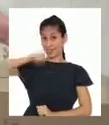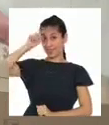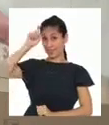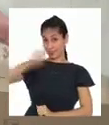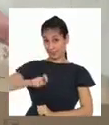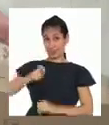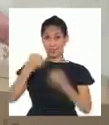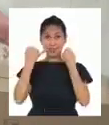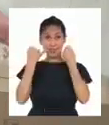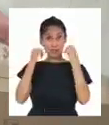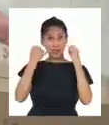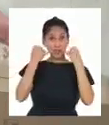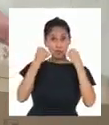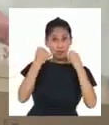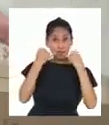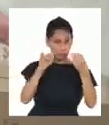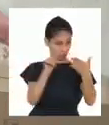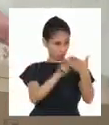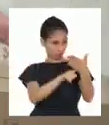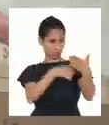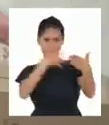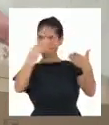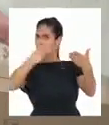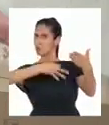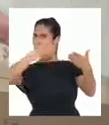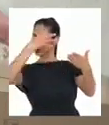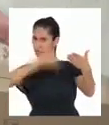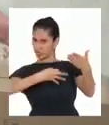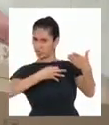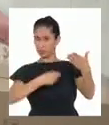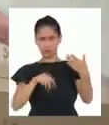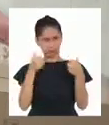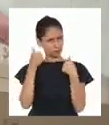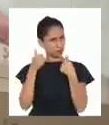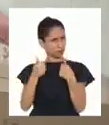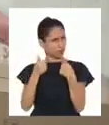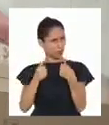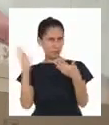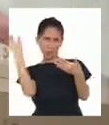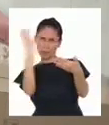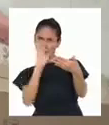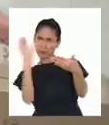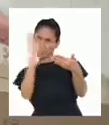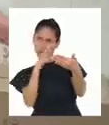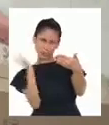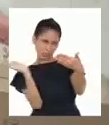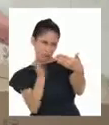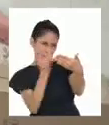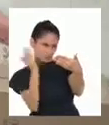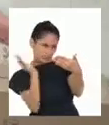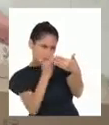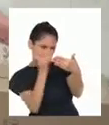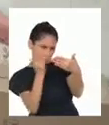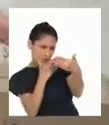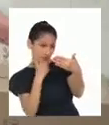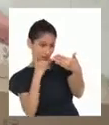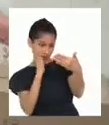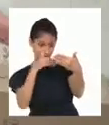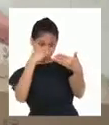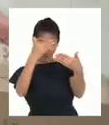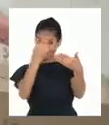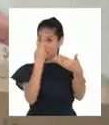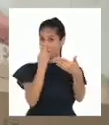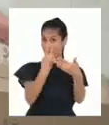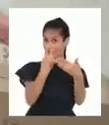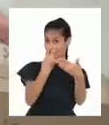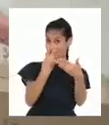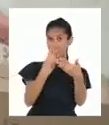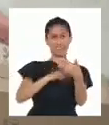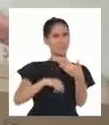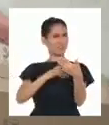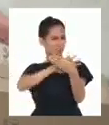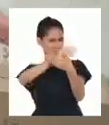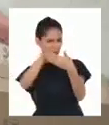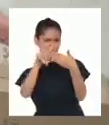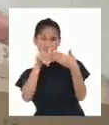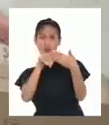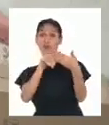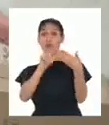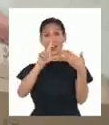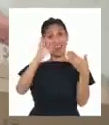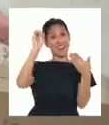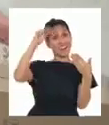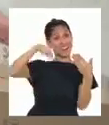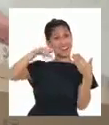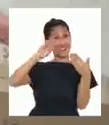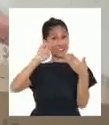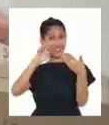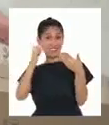confiables. Perfecto. Entonces, vayamos buscándolas y preparándonos para la línea del tiempo que elaboraremos, que va desde los inicios